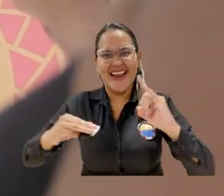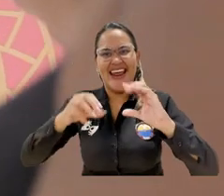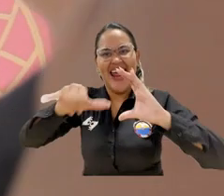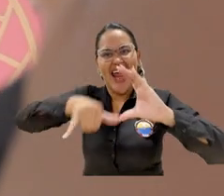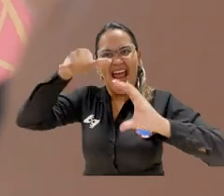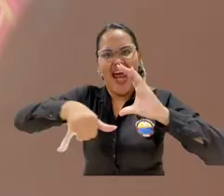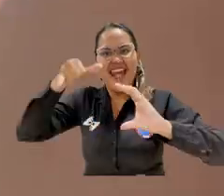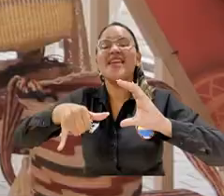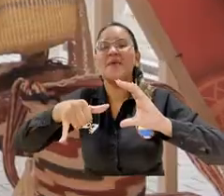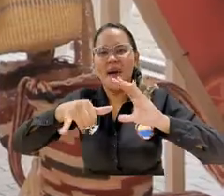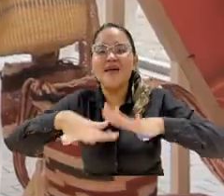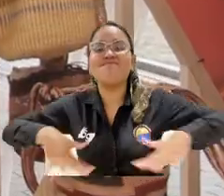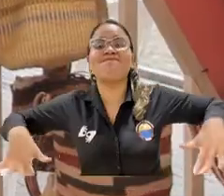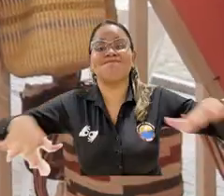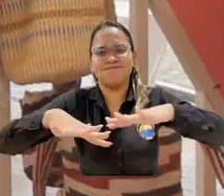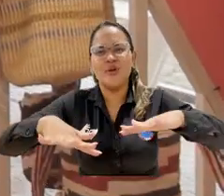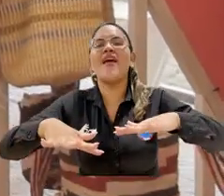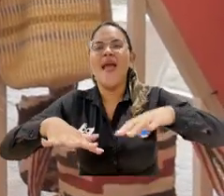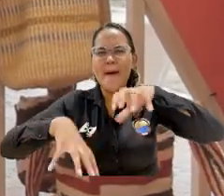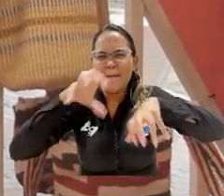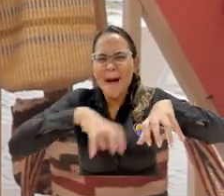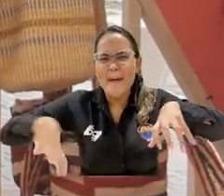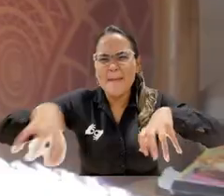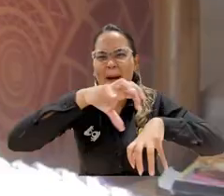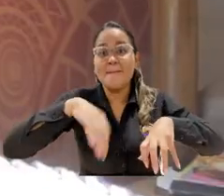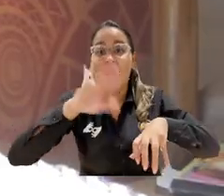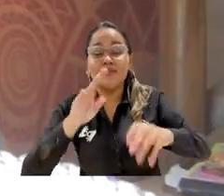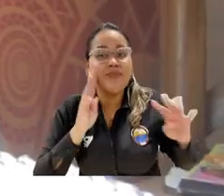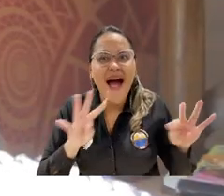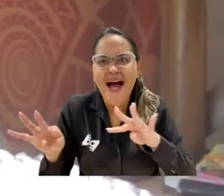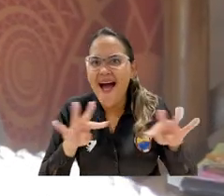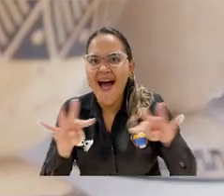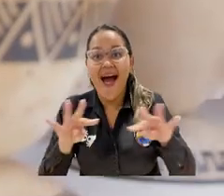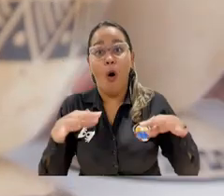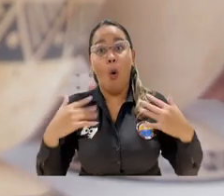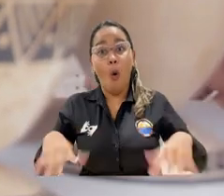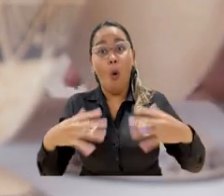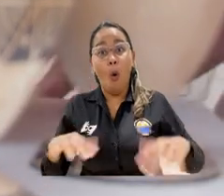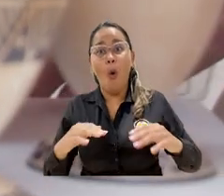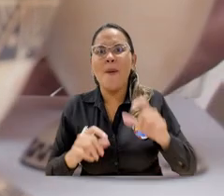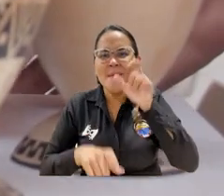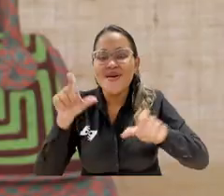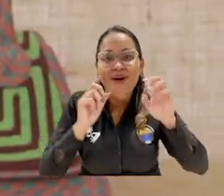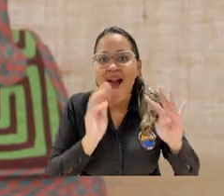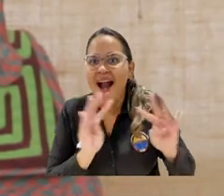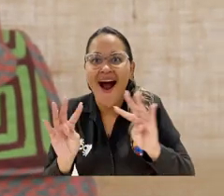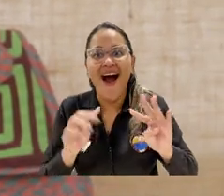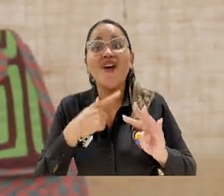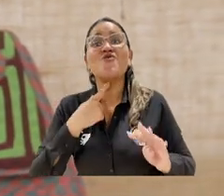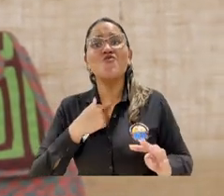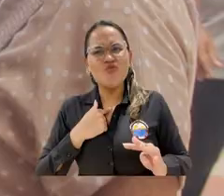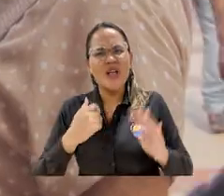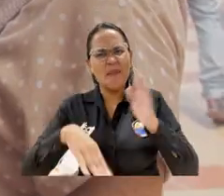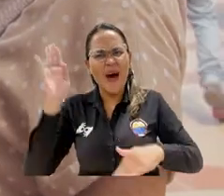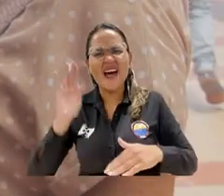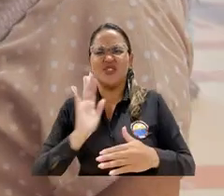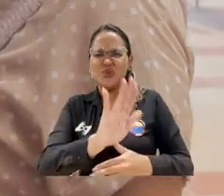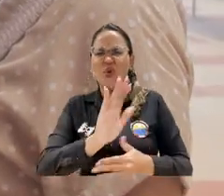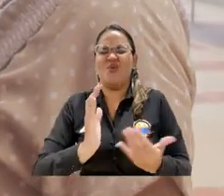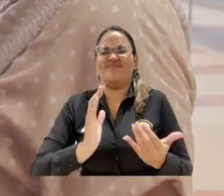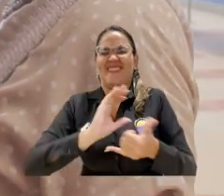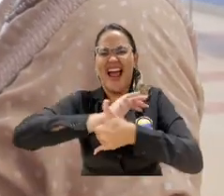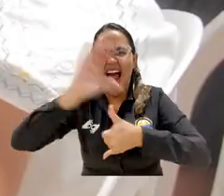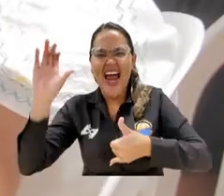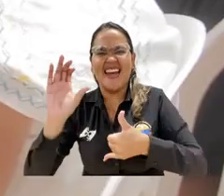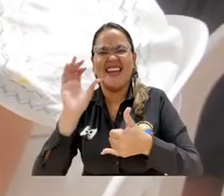el edificio de aulas Mar Caribe de la Universidad del Magdalena. Una mezcla que logró captar la atención de visitantes a este evento